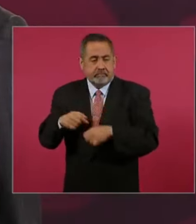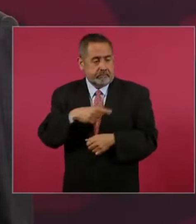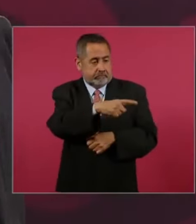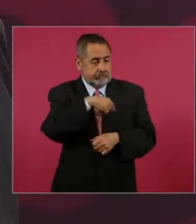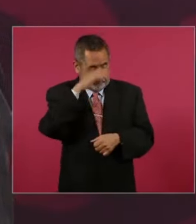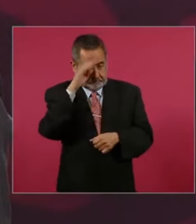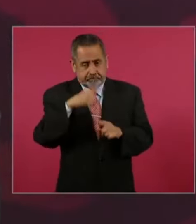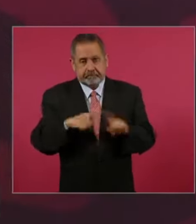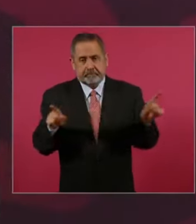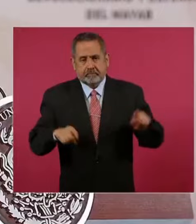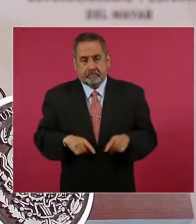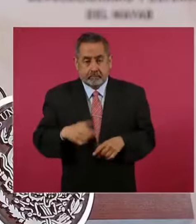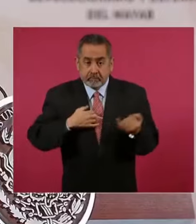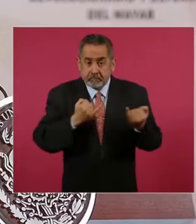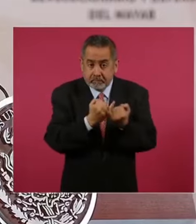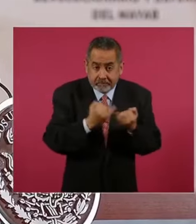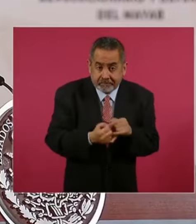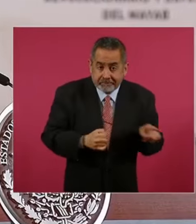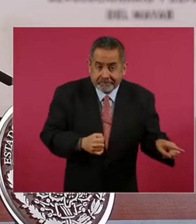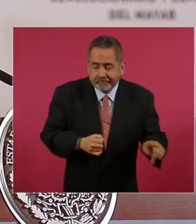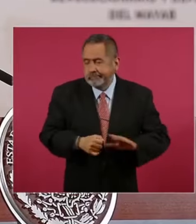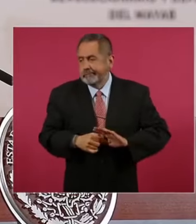diferente a estos conservadores.